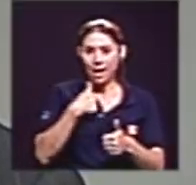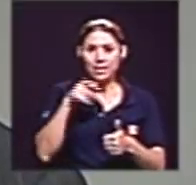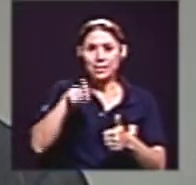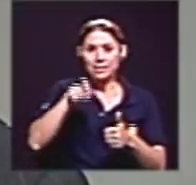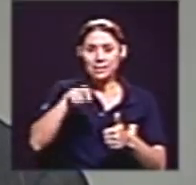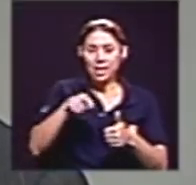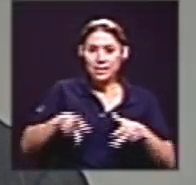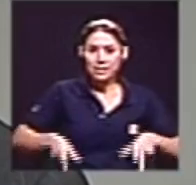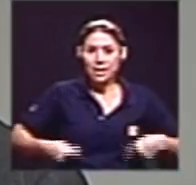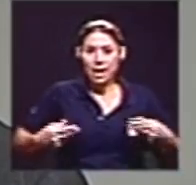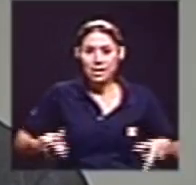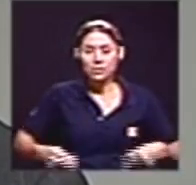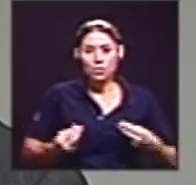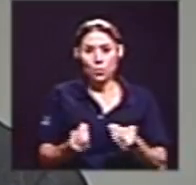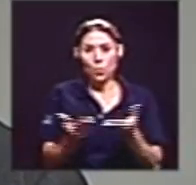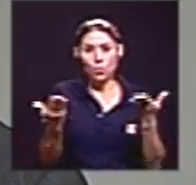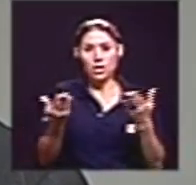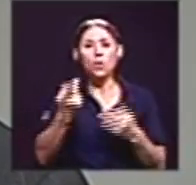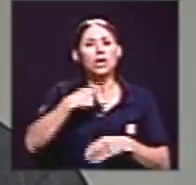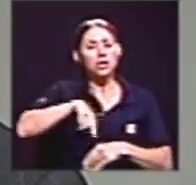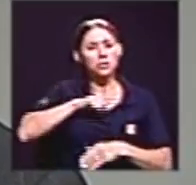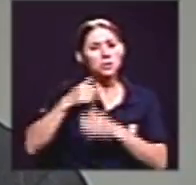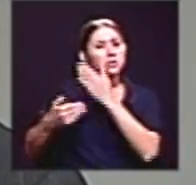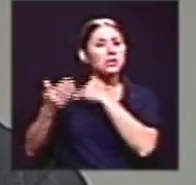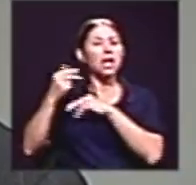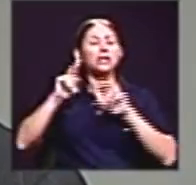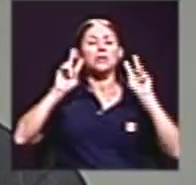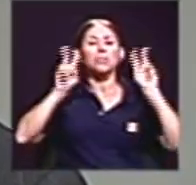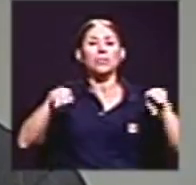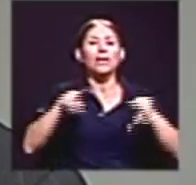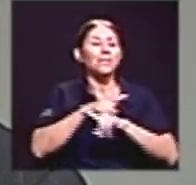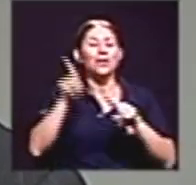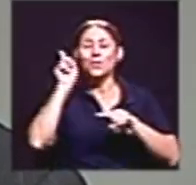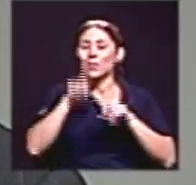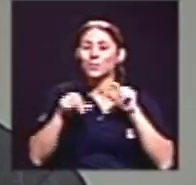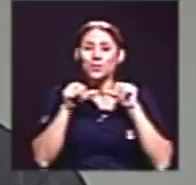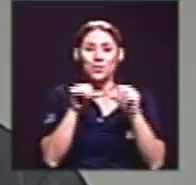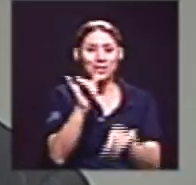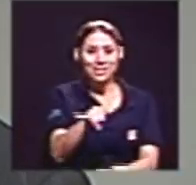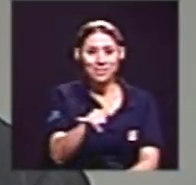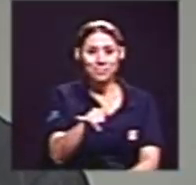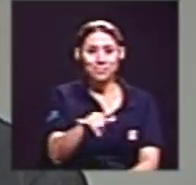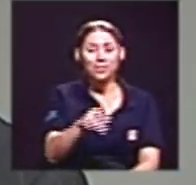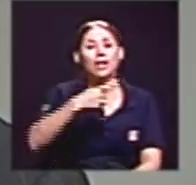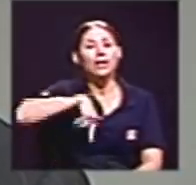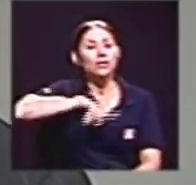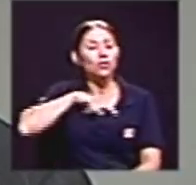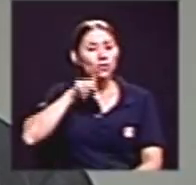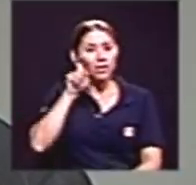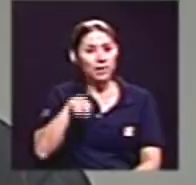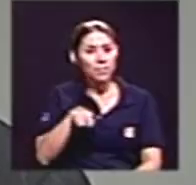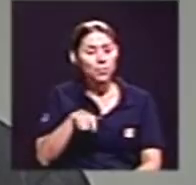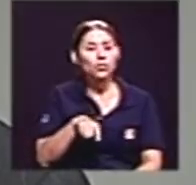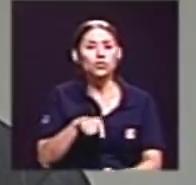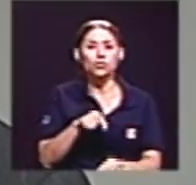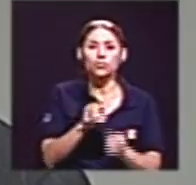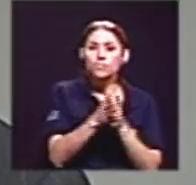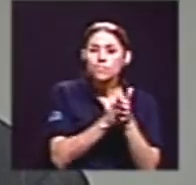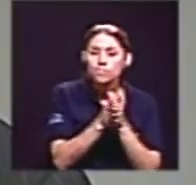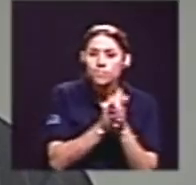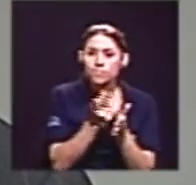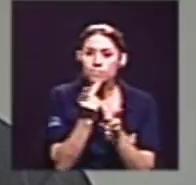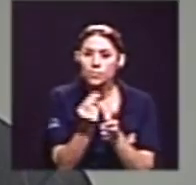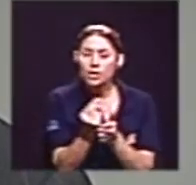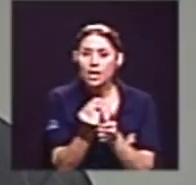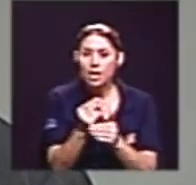público que las hemos soslayado en el pasado, que no pueden seguirse soslayando, es decir, que hay que invertir en infraestructura física y hay